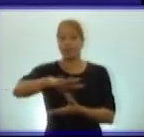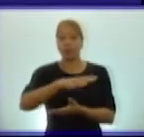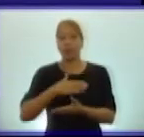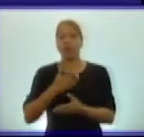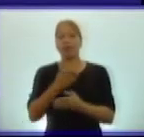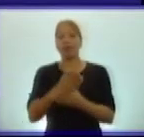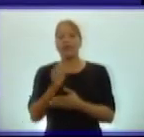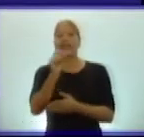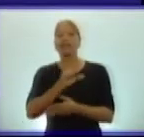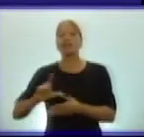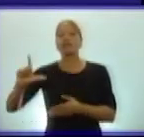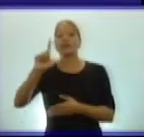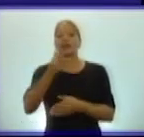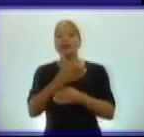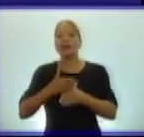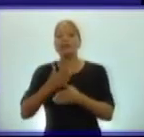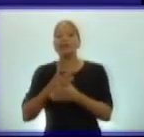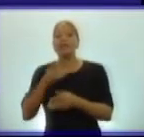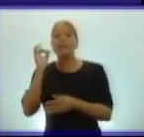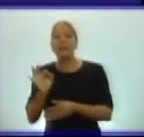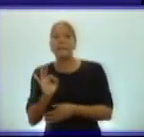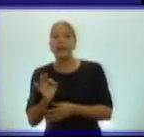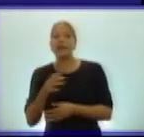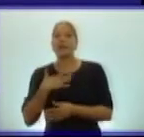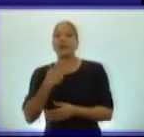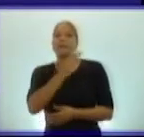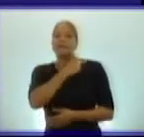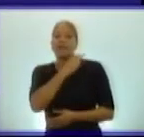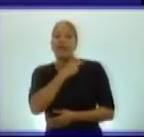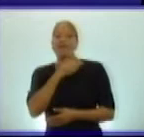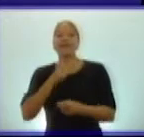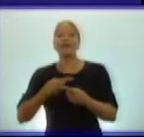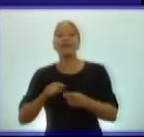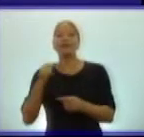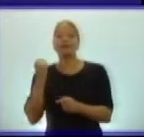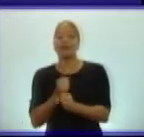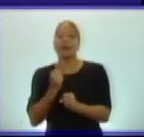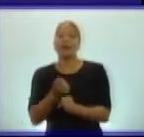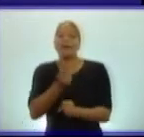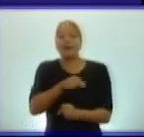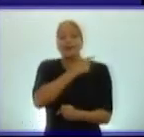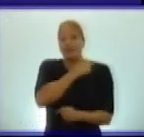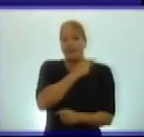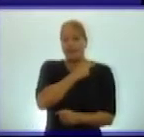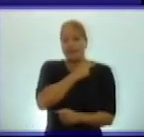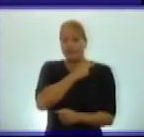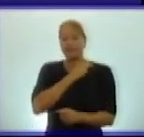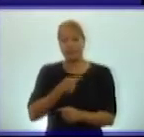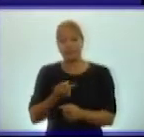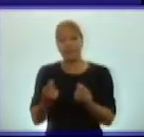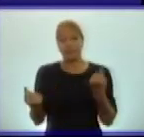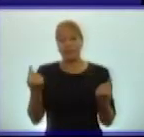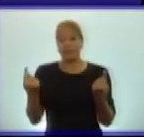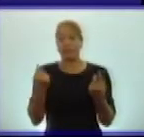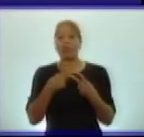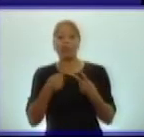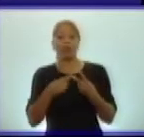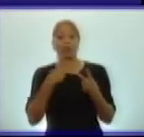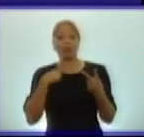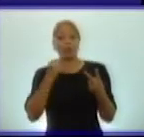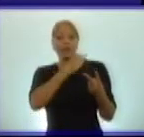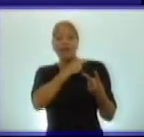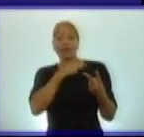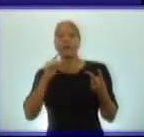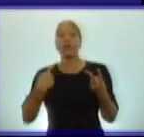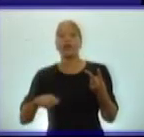clases existe un explotado y existe un explotador. Por esto esos explotadores y explotados no constituyen características propias